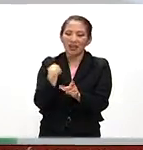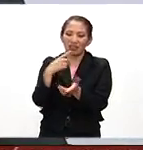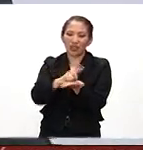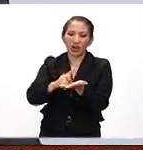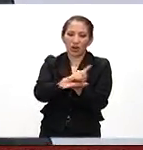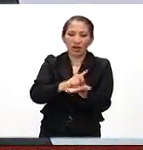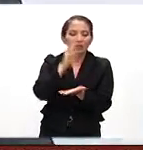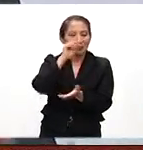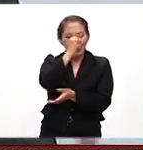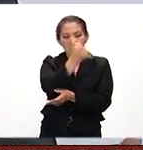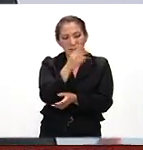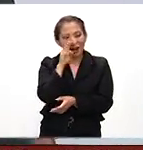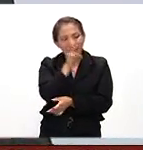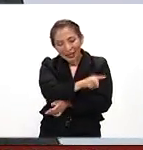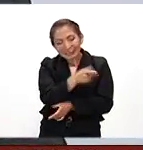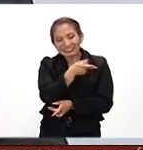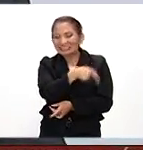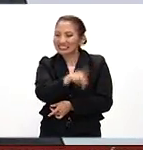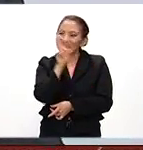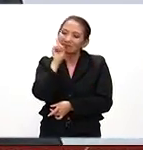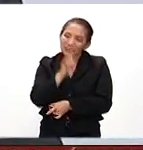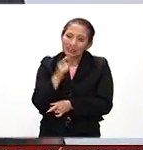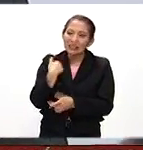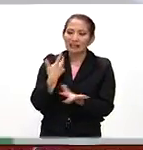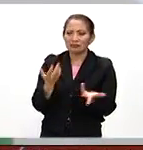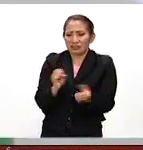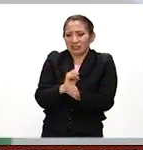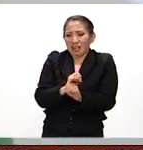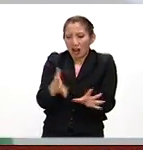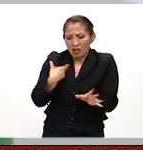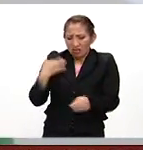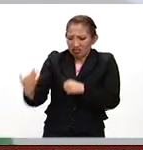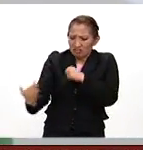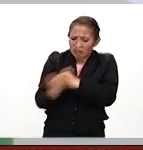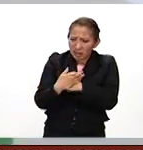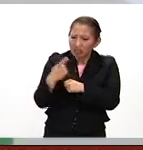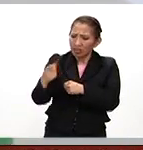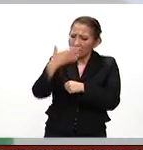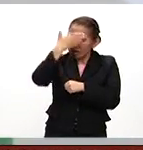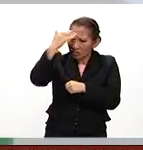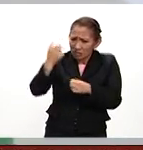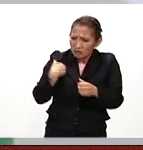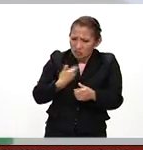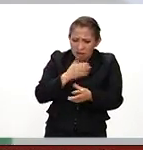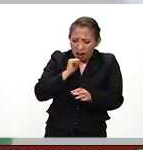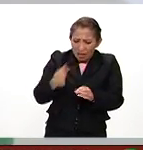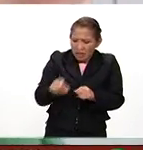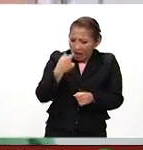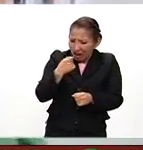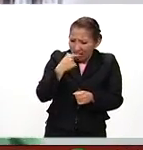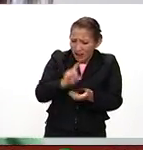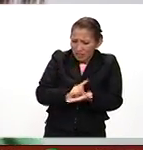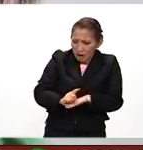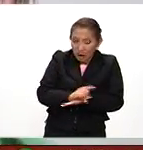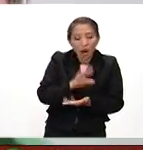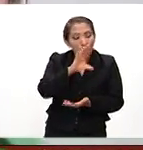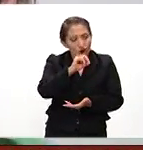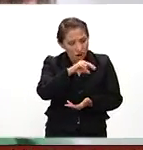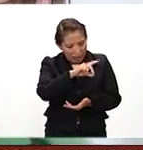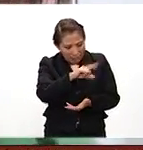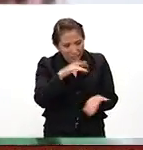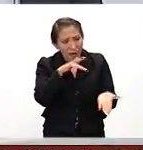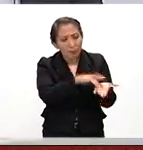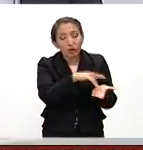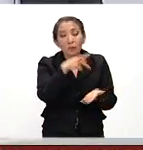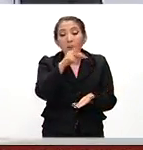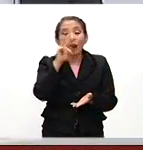las imágenes en las que ella pues por supuesto que defiende su inocencia, la misma CONADE la apoyó, pero